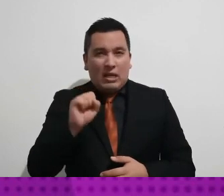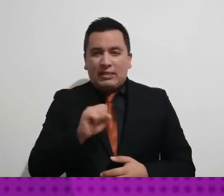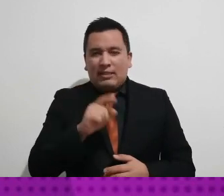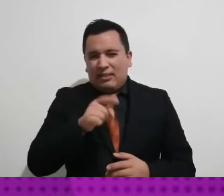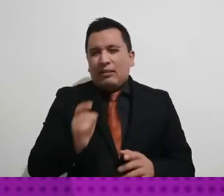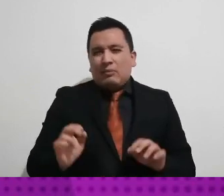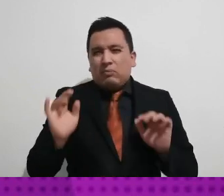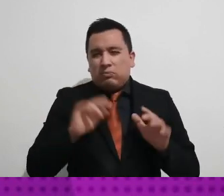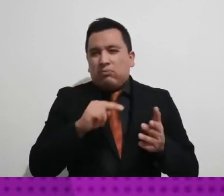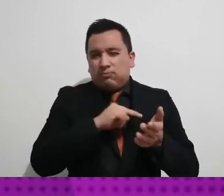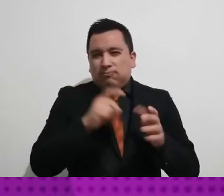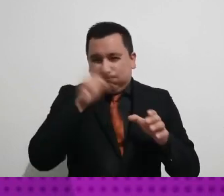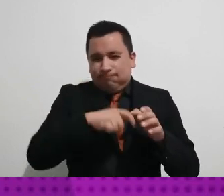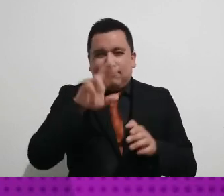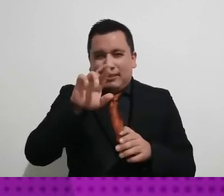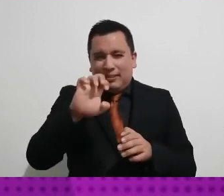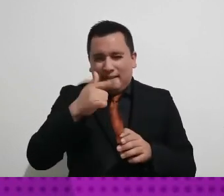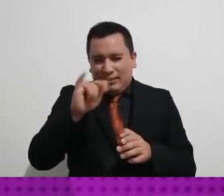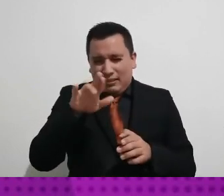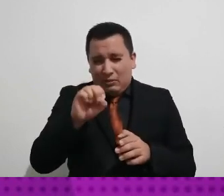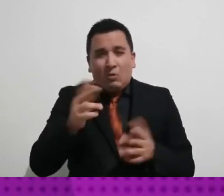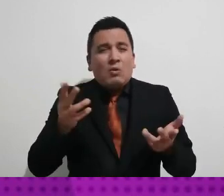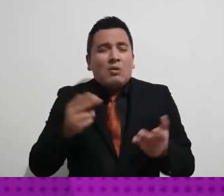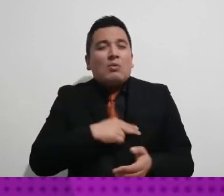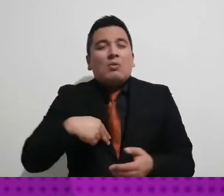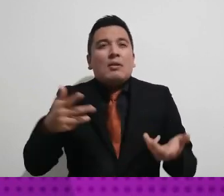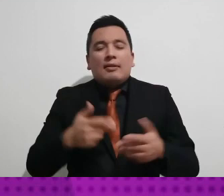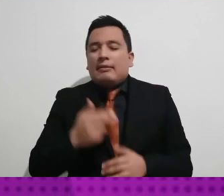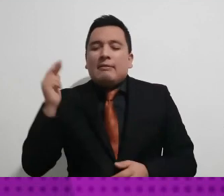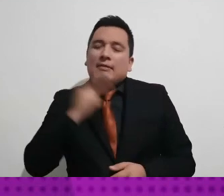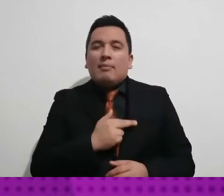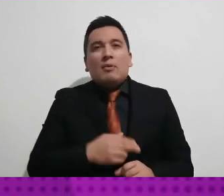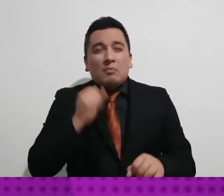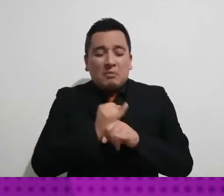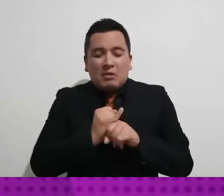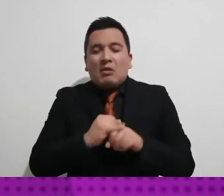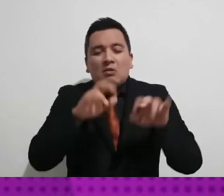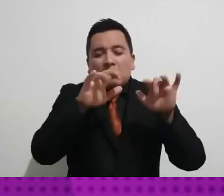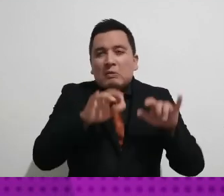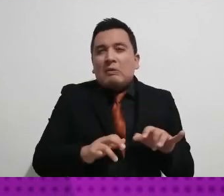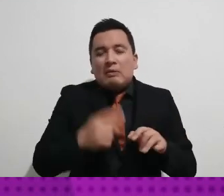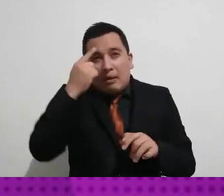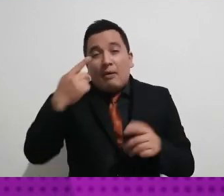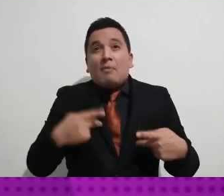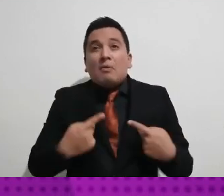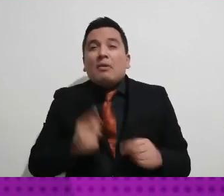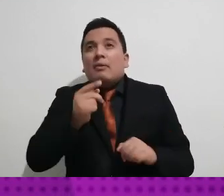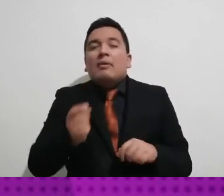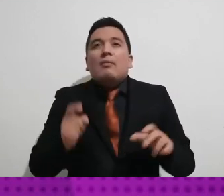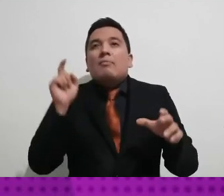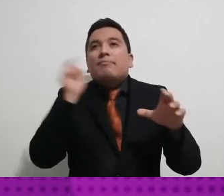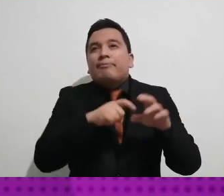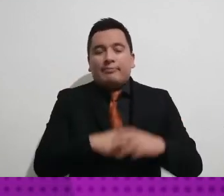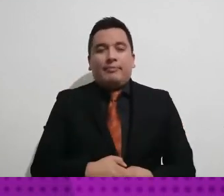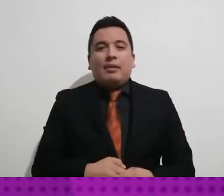candidaturas. Nosotros de manera muy rápida desarrollamos un sistema de registro de candidaturas en línea que